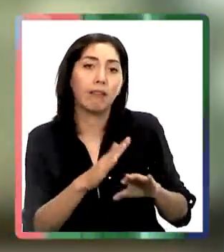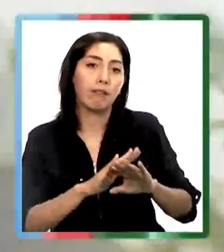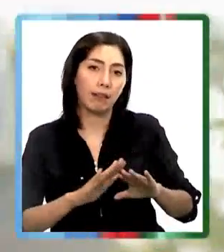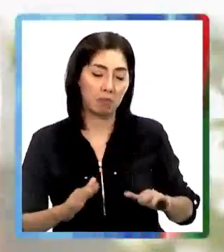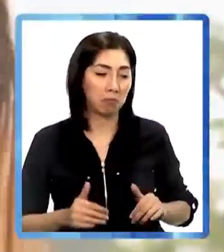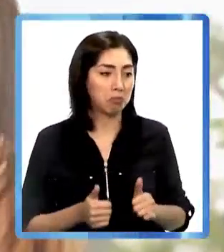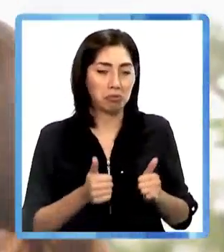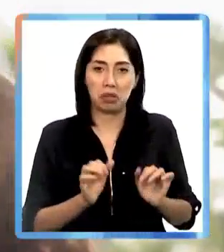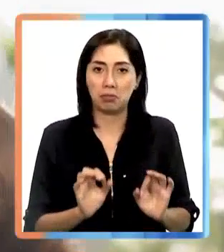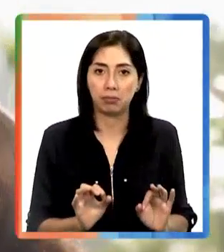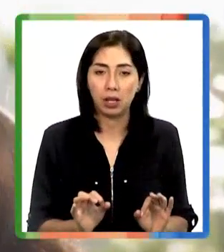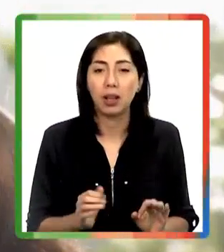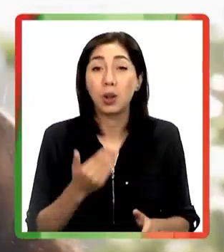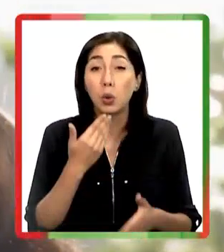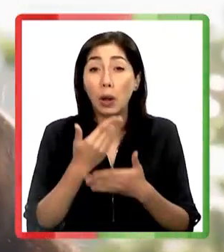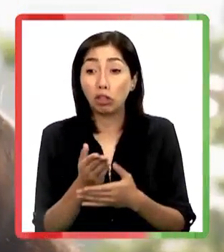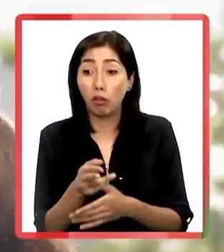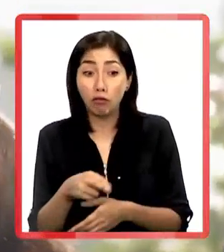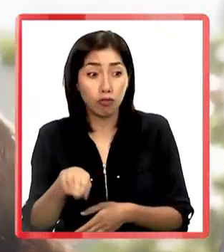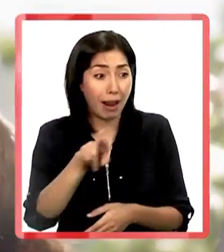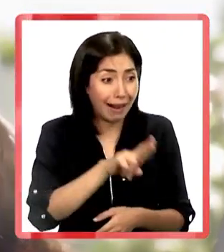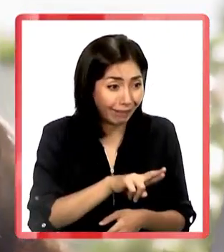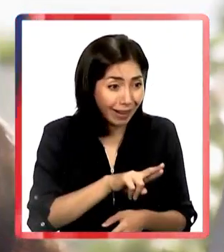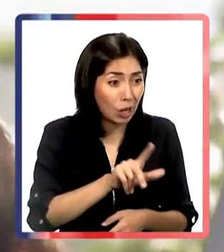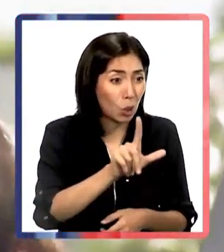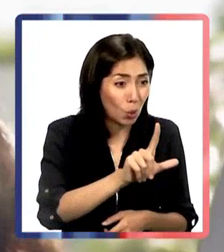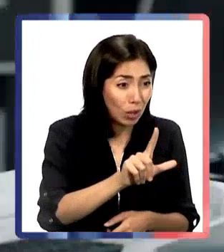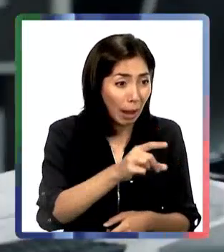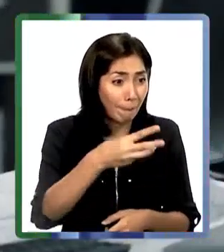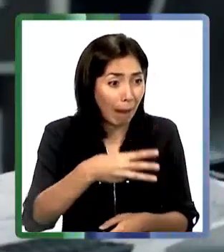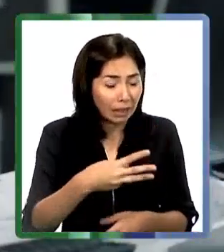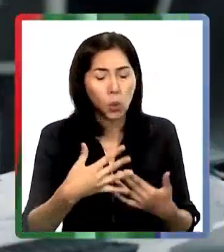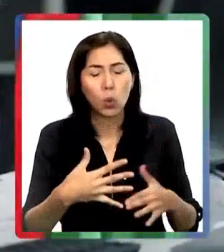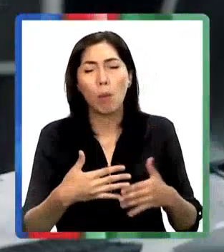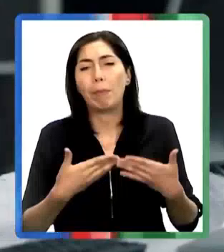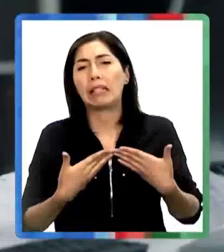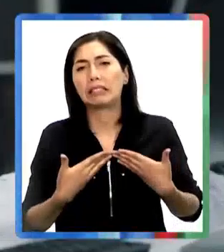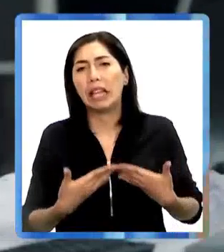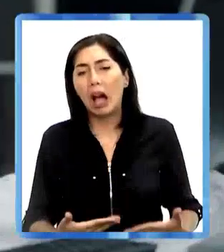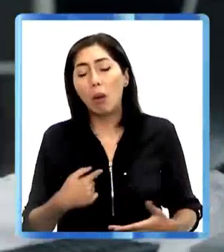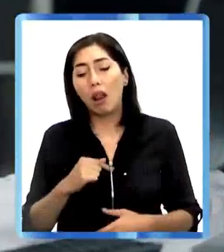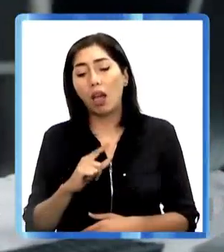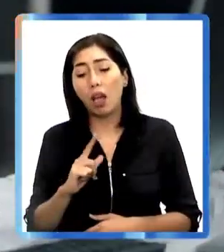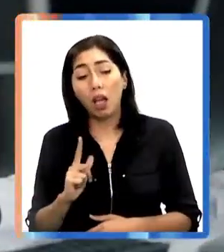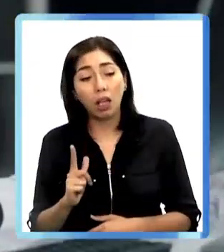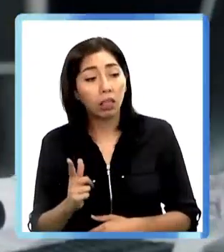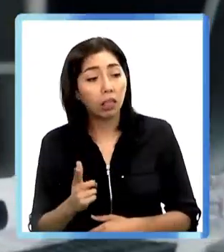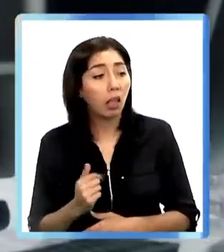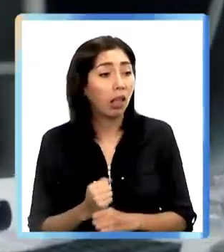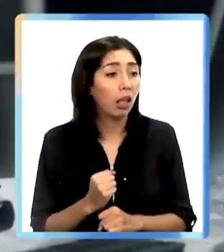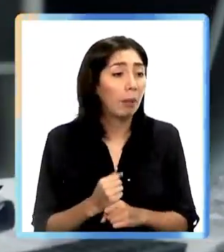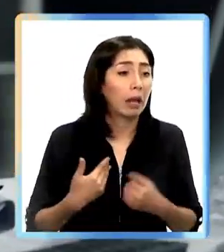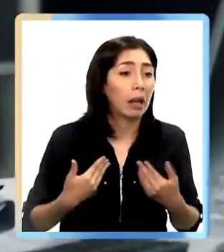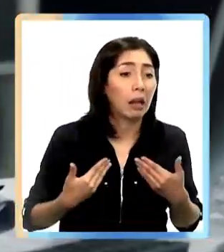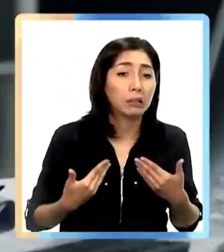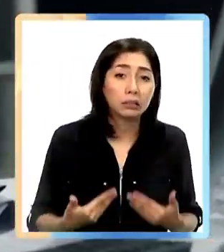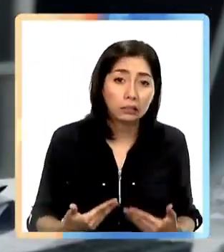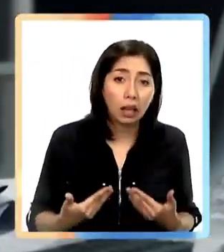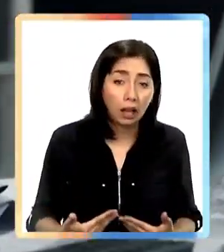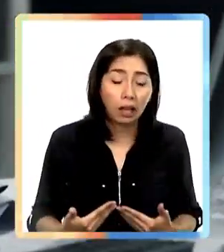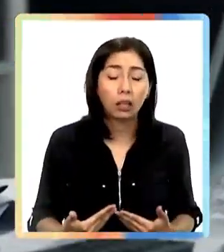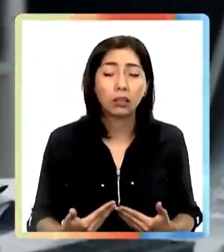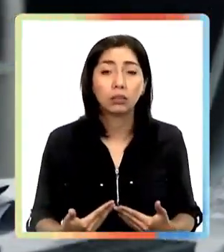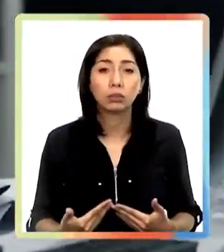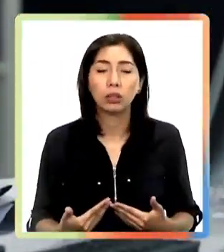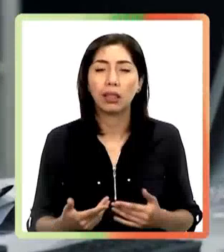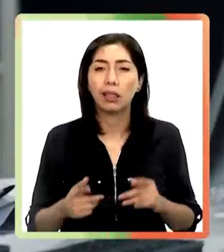Por supuesto que cuando uno recién vuelve, el lunes, el martes, los primeros días son pesados, uno anda más lento, ¿no? Más cansado,